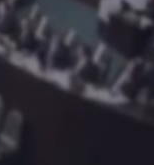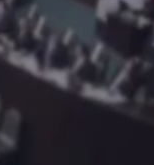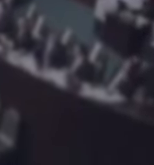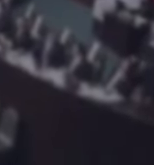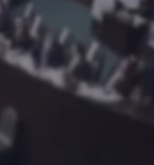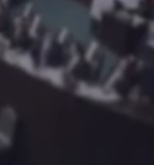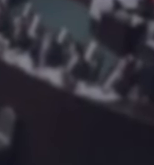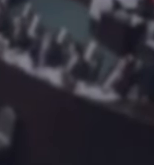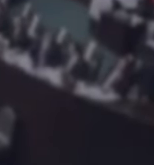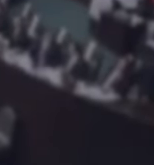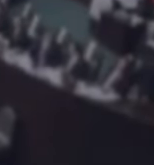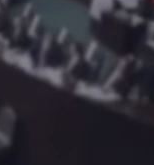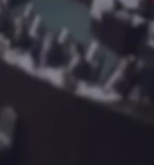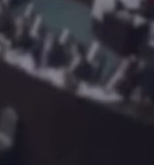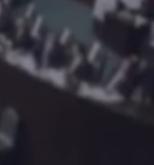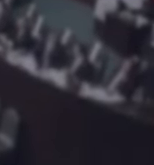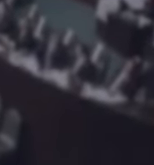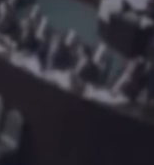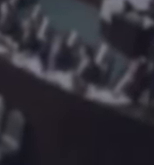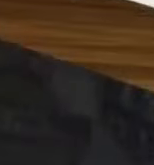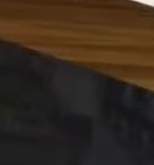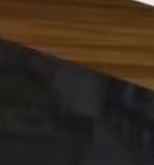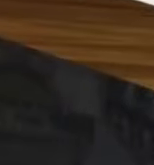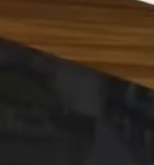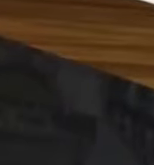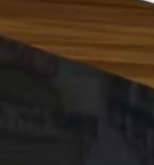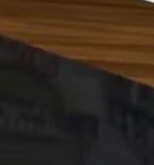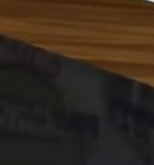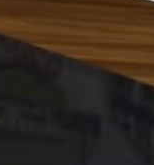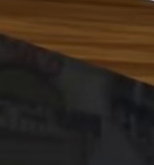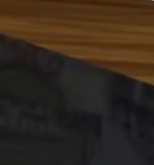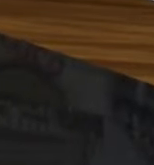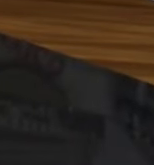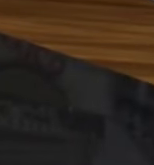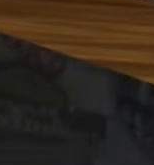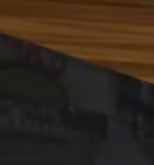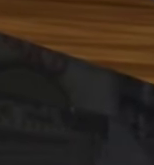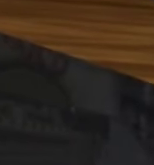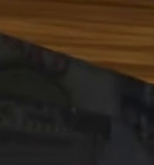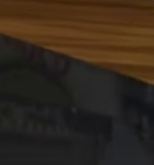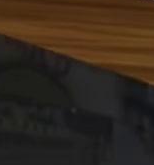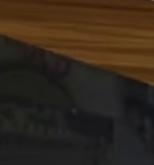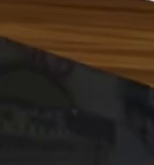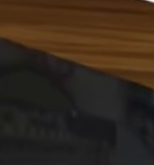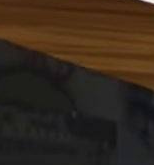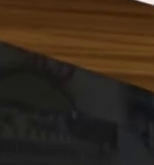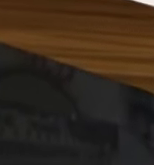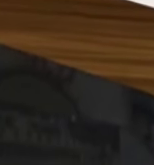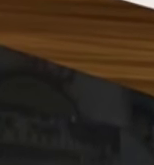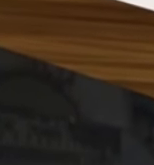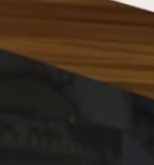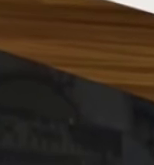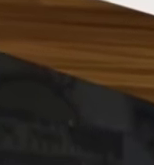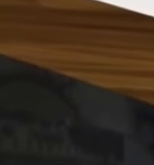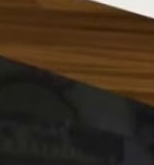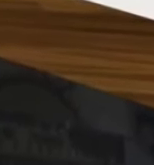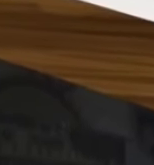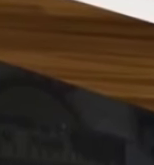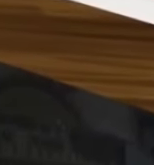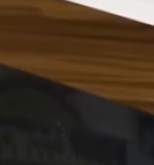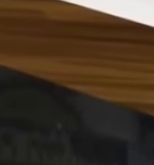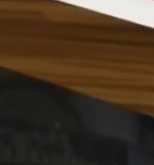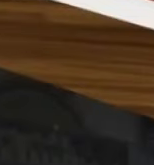tema me acompaña mi querido Pedro Tello Villagrán. Buenas noches, Pedro. Gaby, buenas noches. Pues sí, hablaremos de las tasas de interés. ¿Qué ha ocurrido con